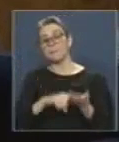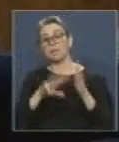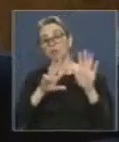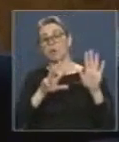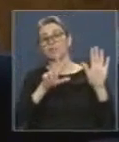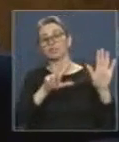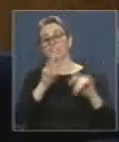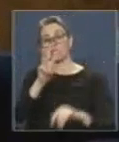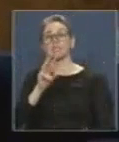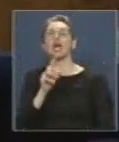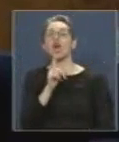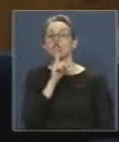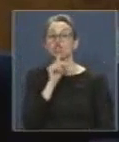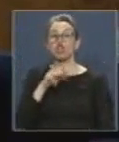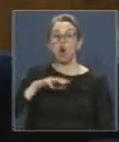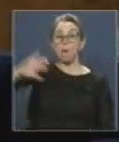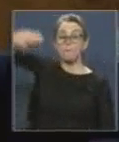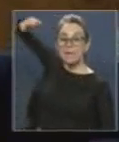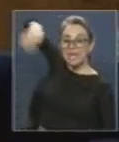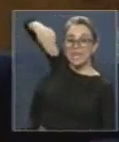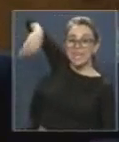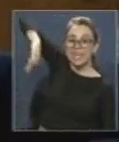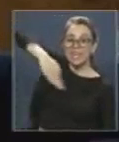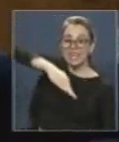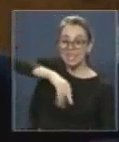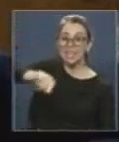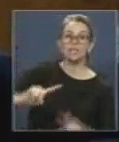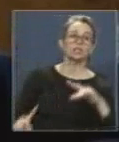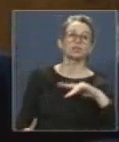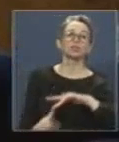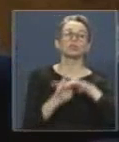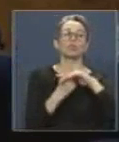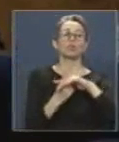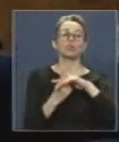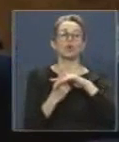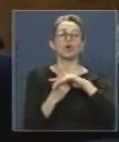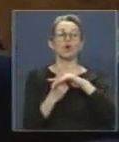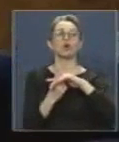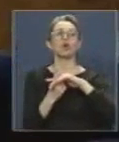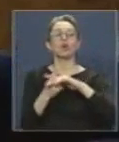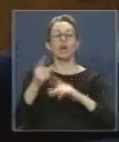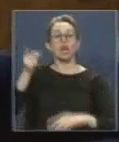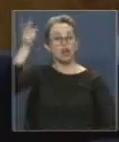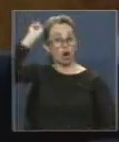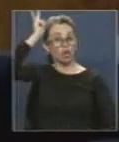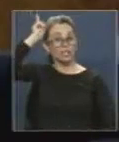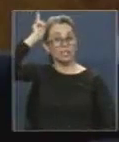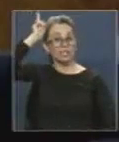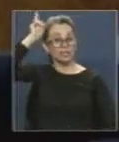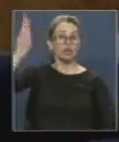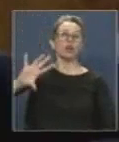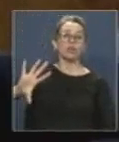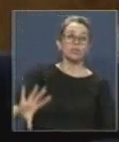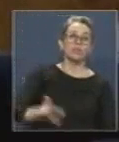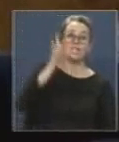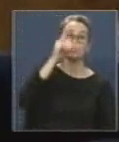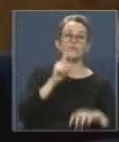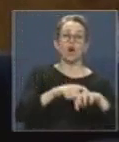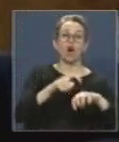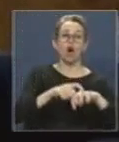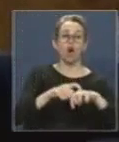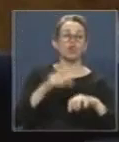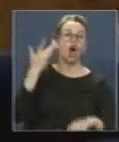tome como expresión geográfica y económica se originó a partir de la encomienda de los indios con el descubrimiento del oro en california